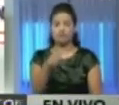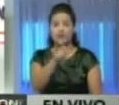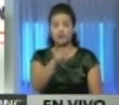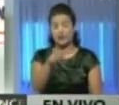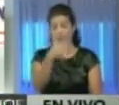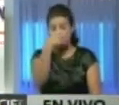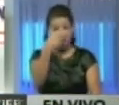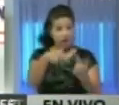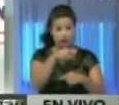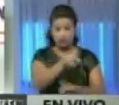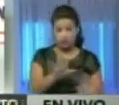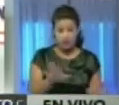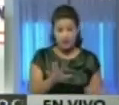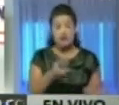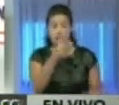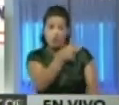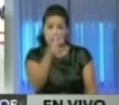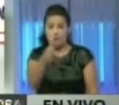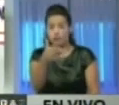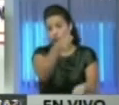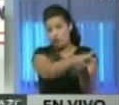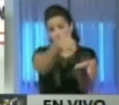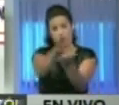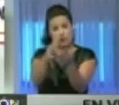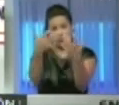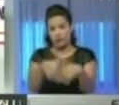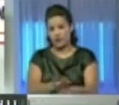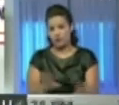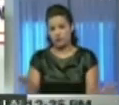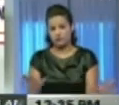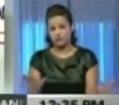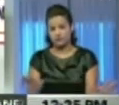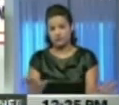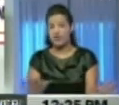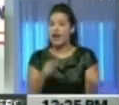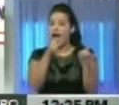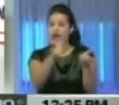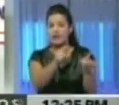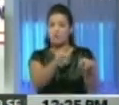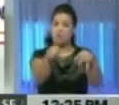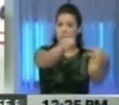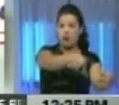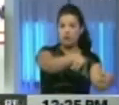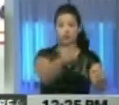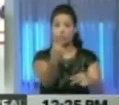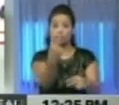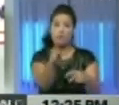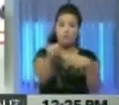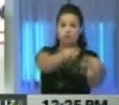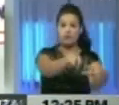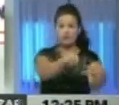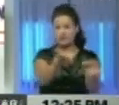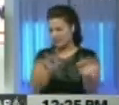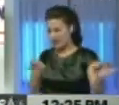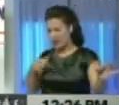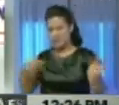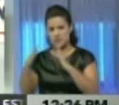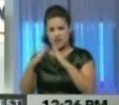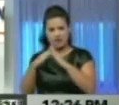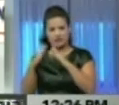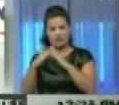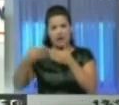criminales, dándolos de baja en forma inmediata. Y ahí cayeron, apenas a 4 metros de la